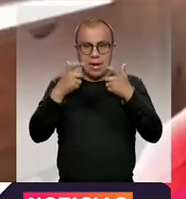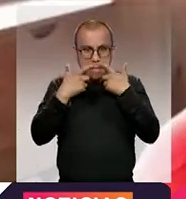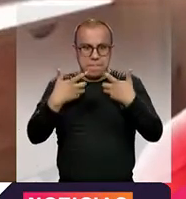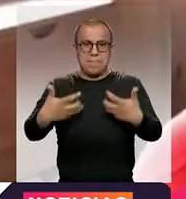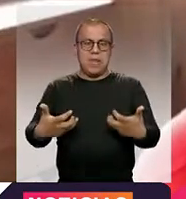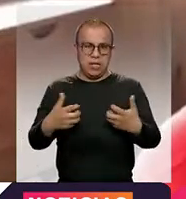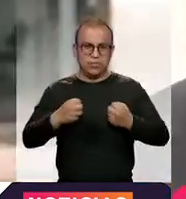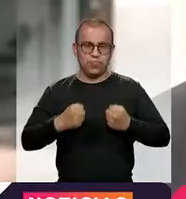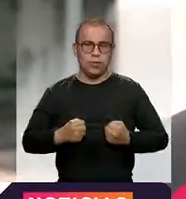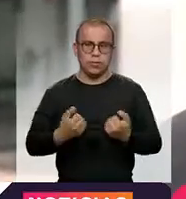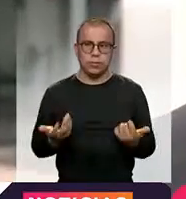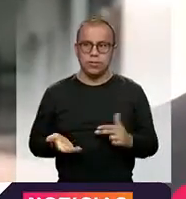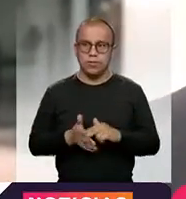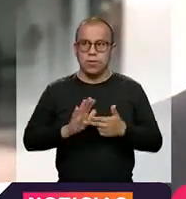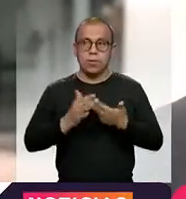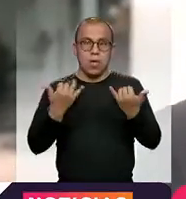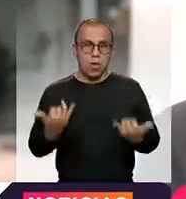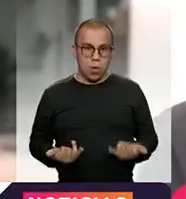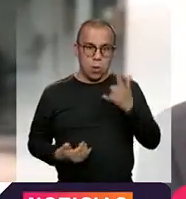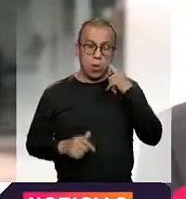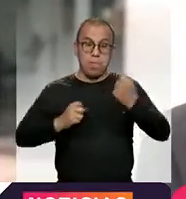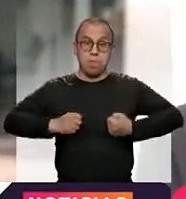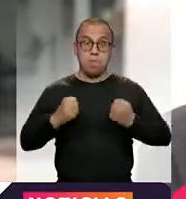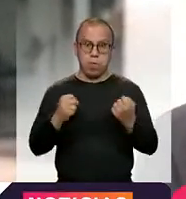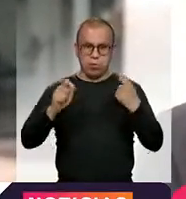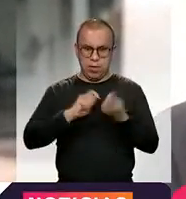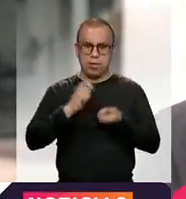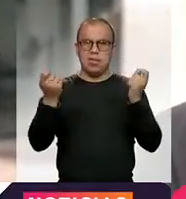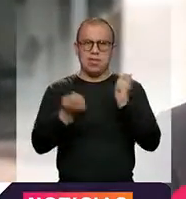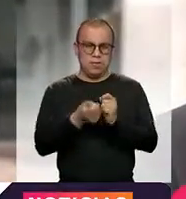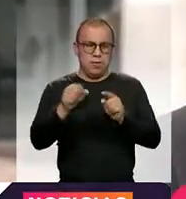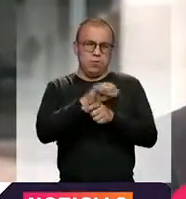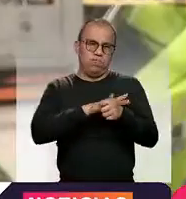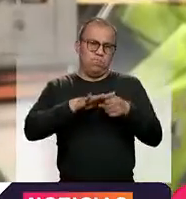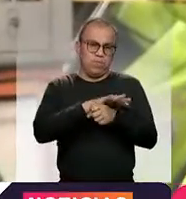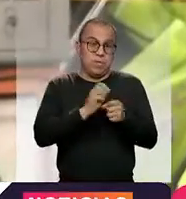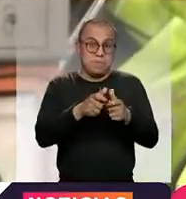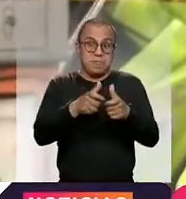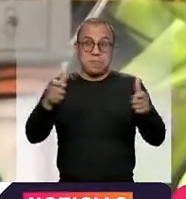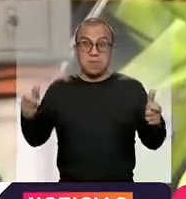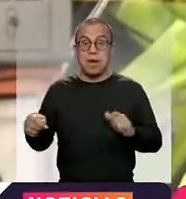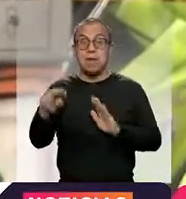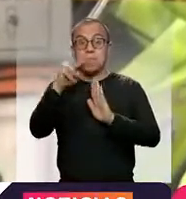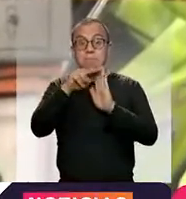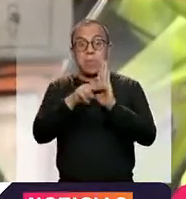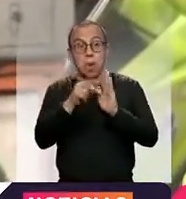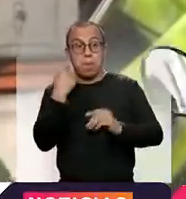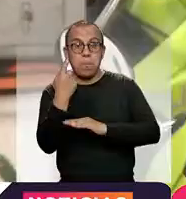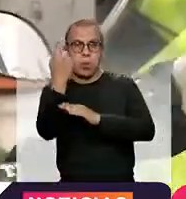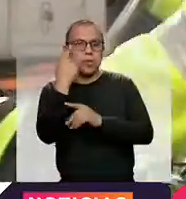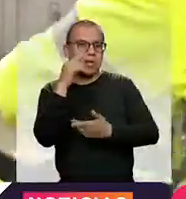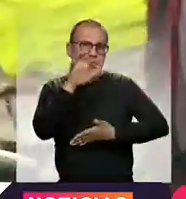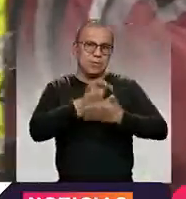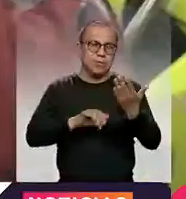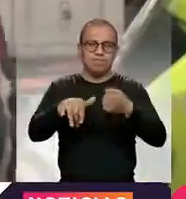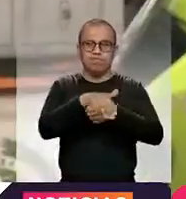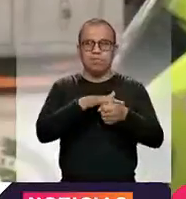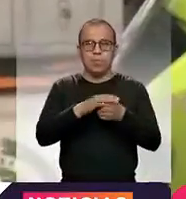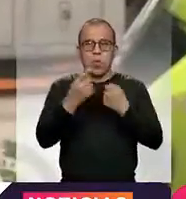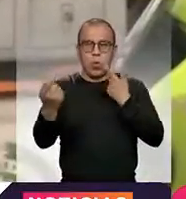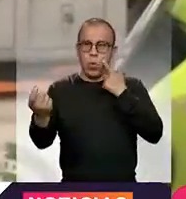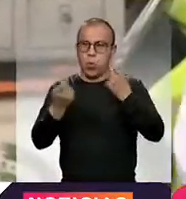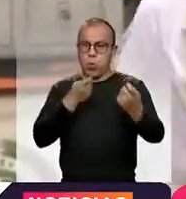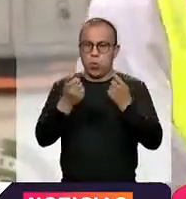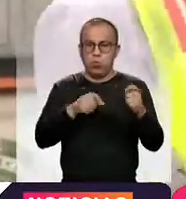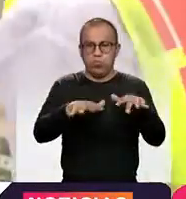de fuerza en Bogotá. Precisaron que Bogotá cambió, los conflictos sociales se han agudizado, la política no ha sido previsiva en problemas tan delicados como es el control